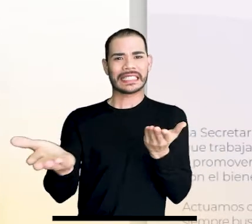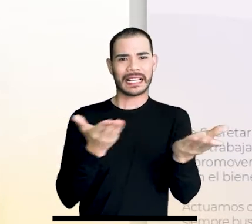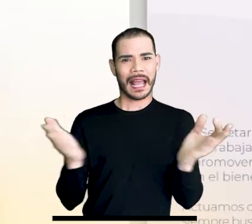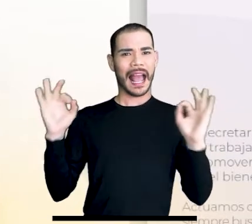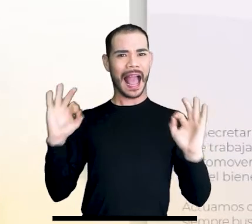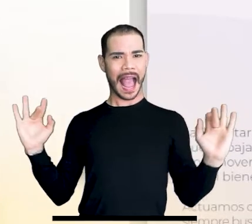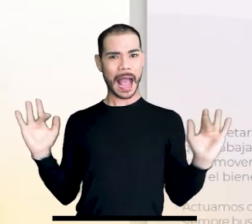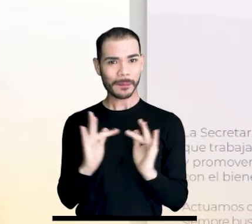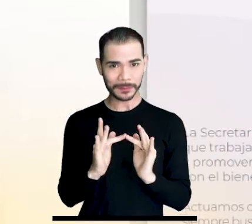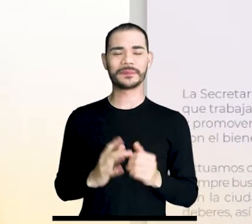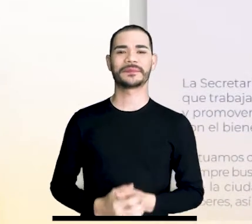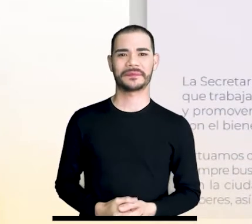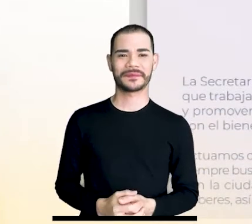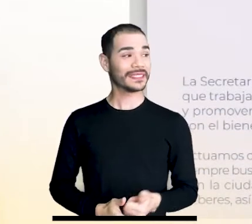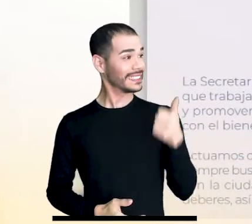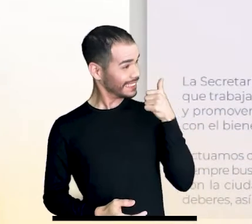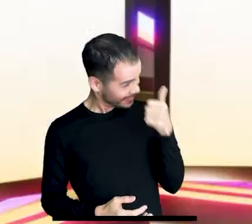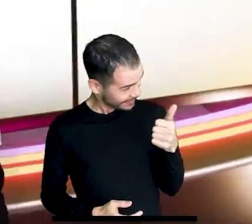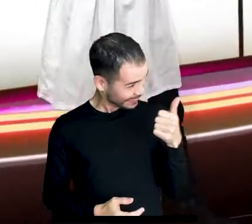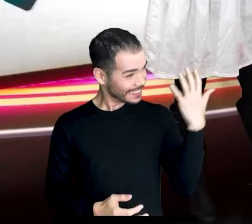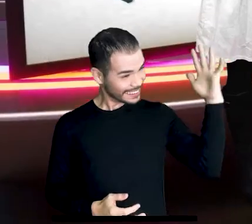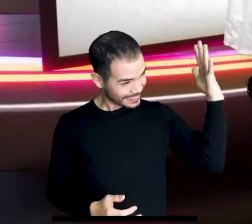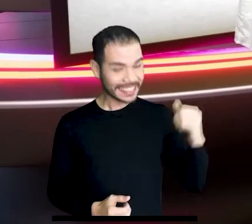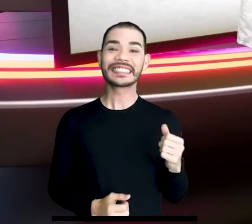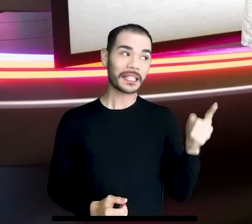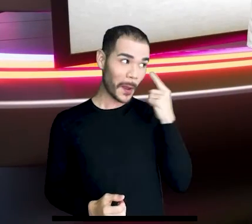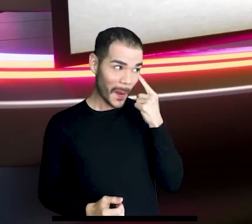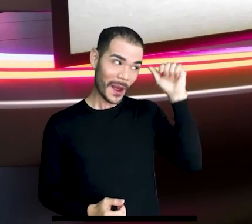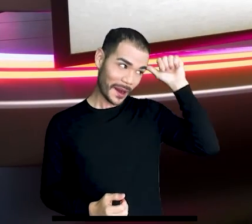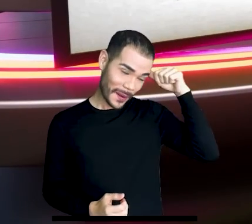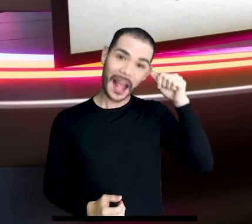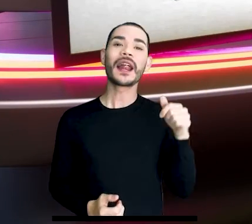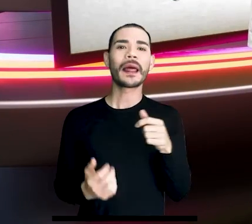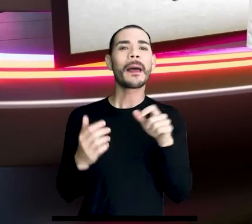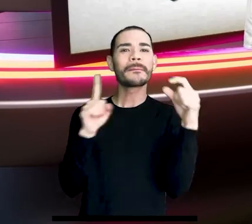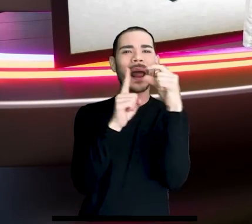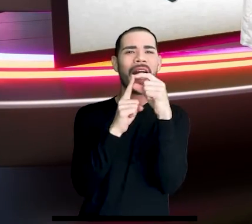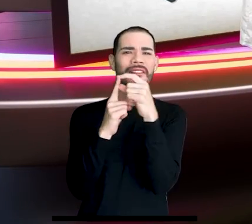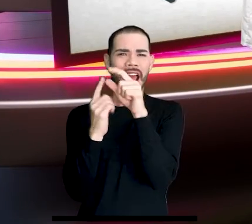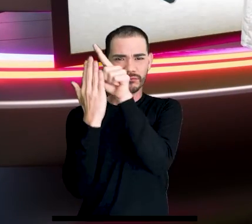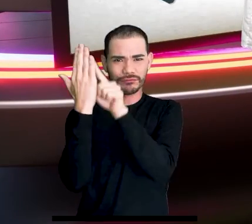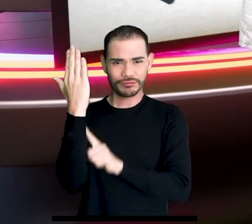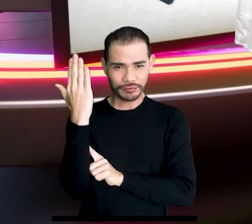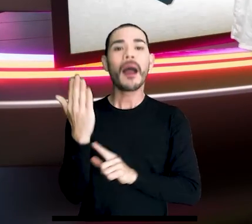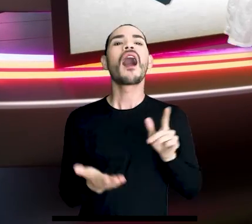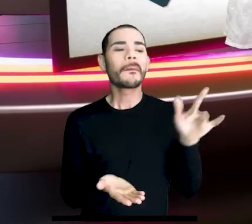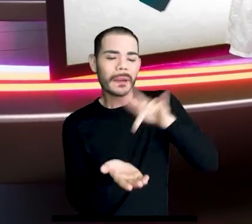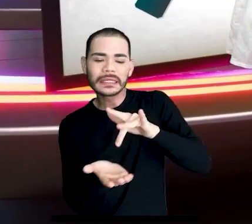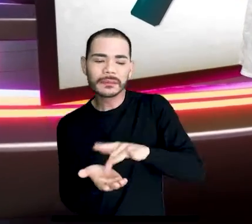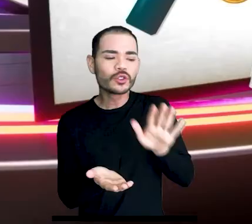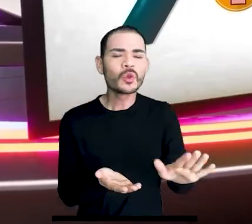a la ciudadanía sea oportuno, de calidad y efectivo. ¡Qué bueno, Alex! Y no te olvides de nuestro